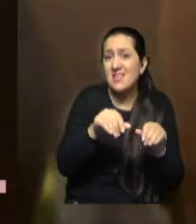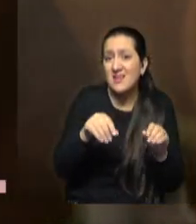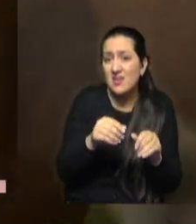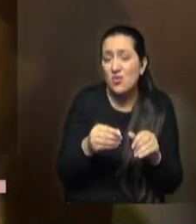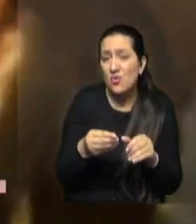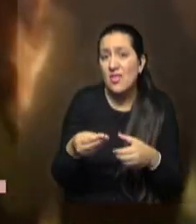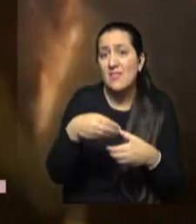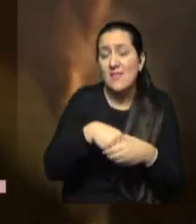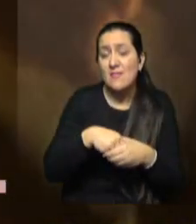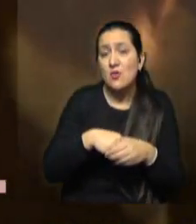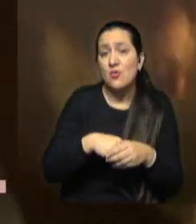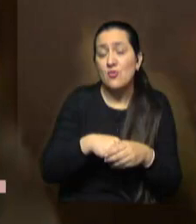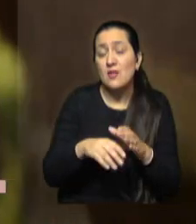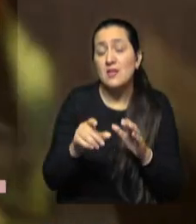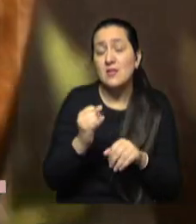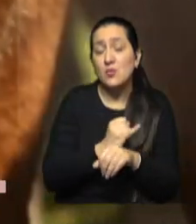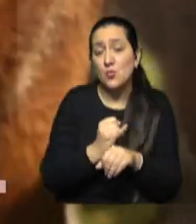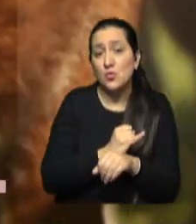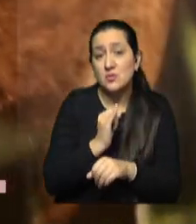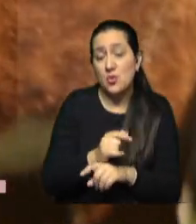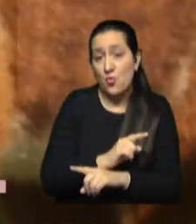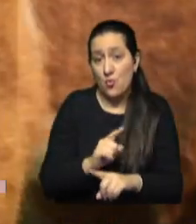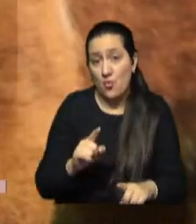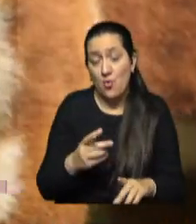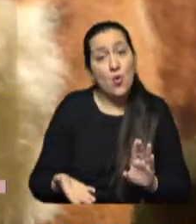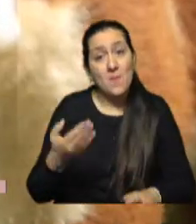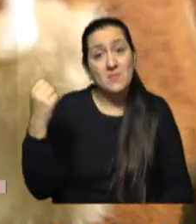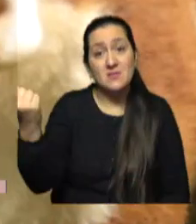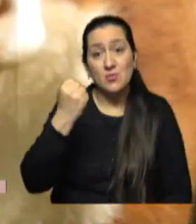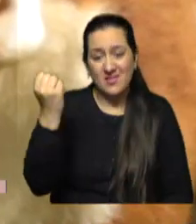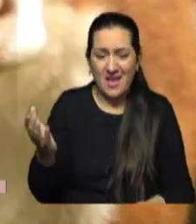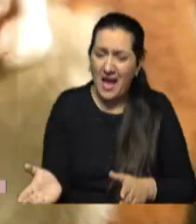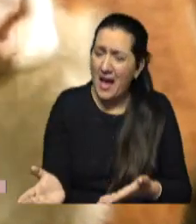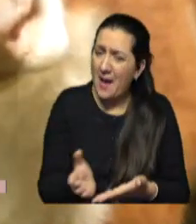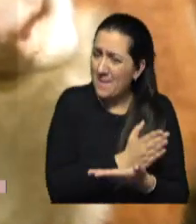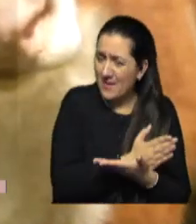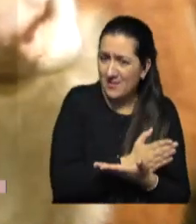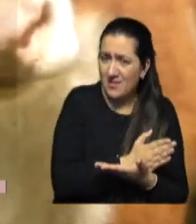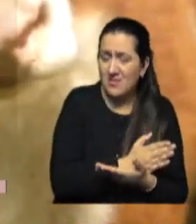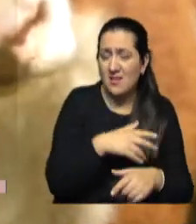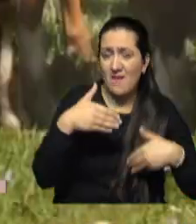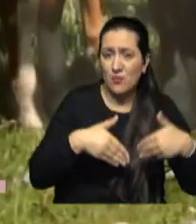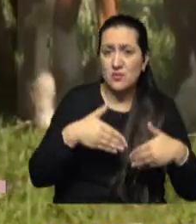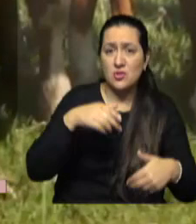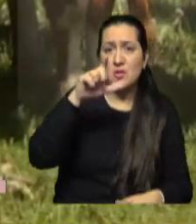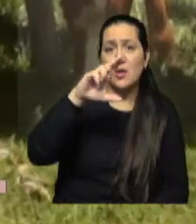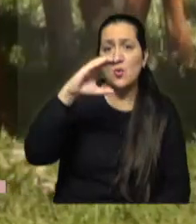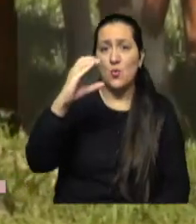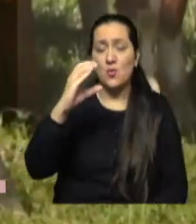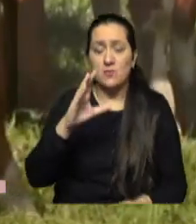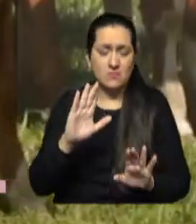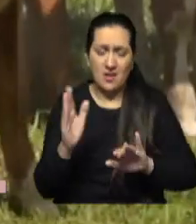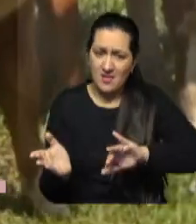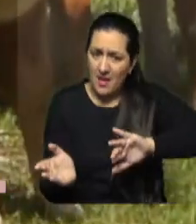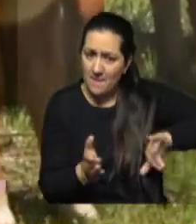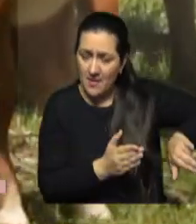ciertas implicancias la más importante Más allá del tema de la votación de la luz y todo eso que me trasciende